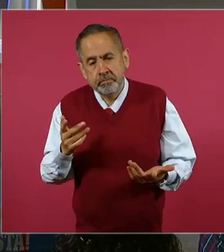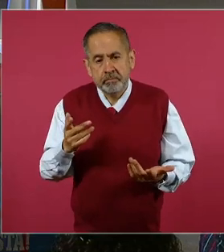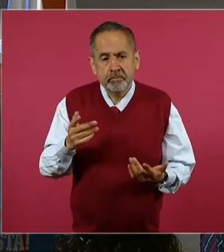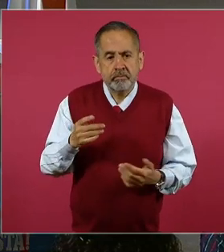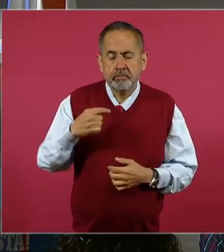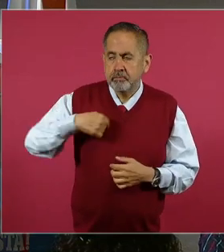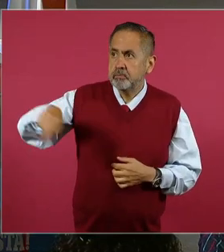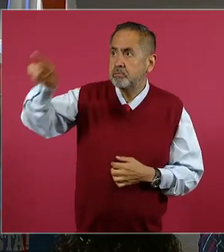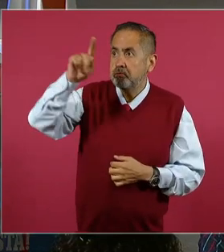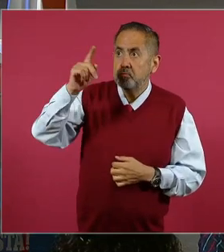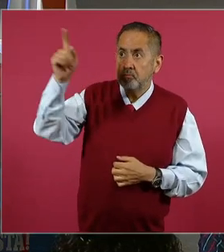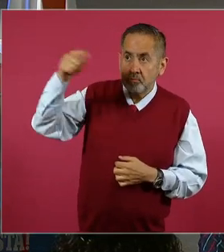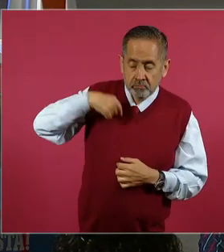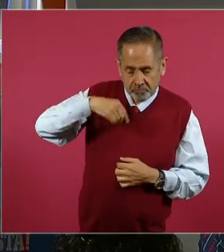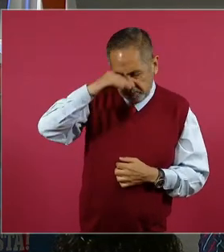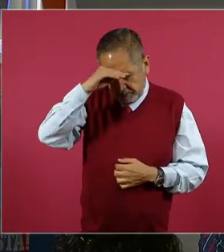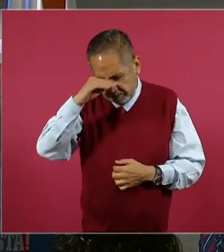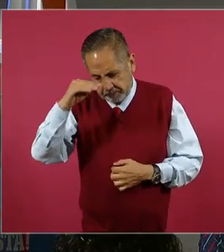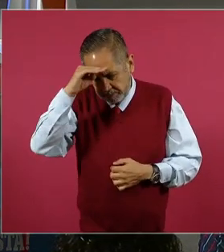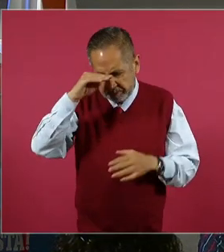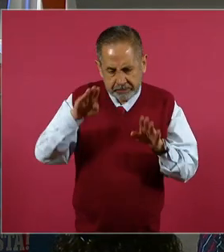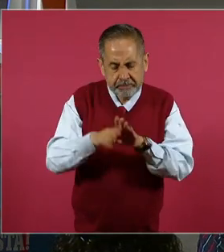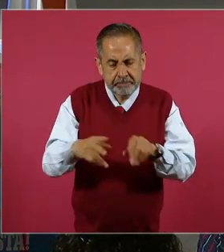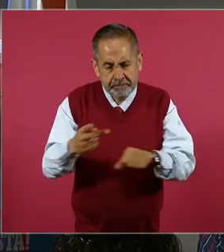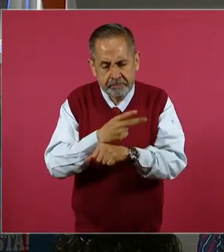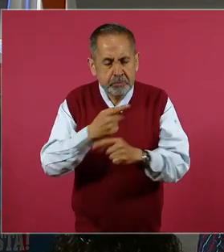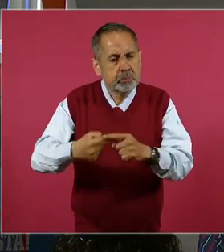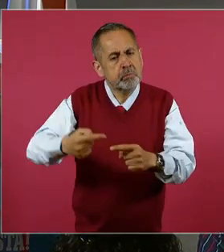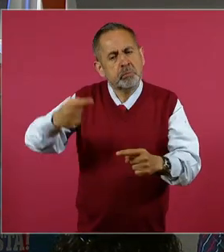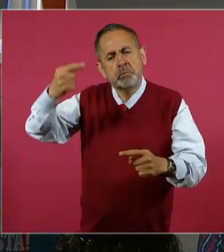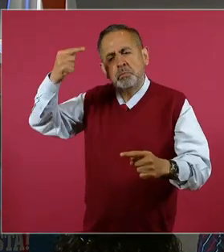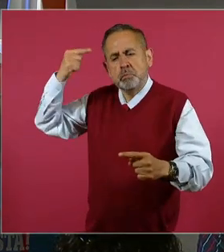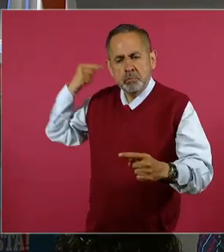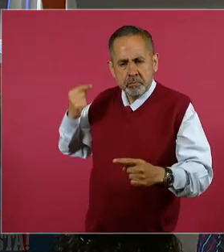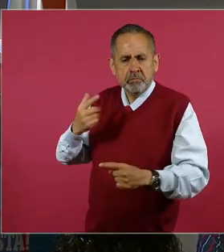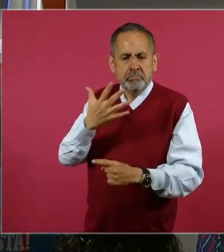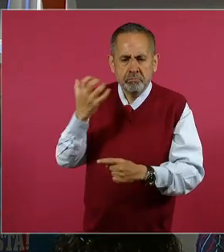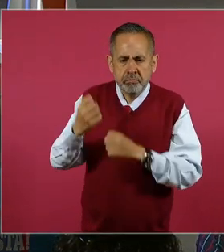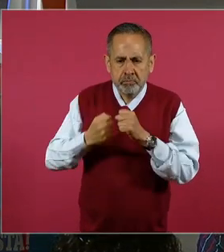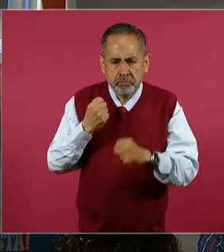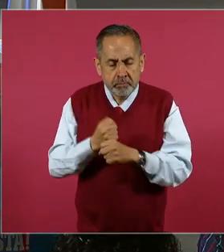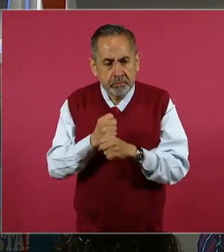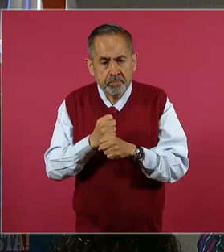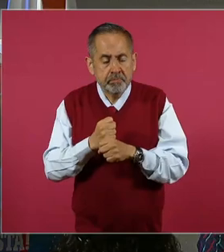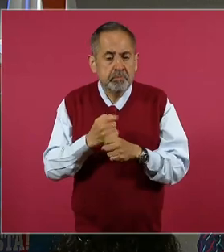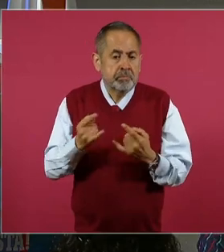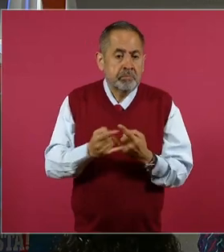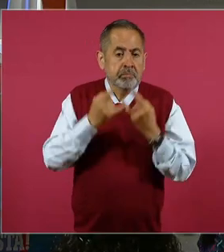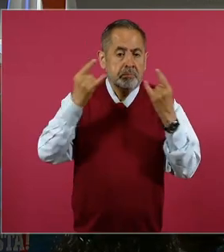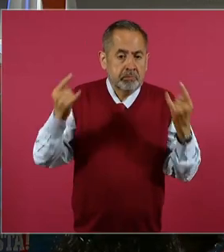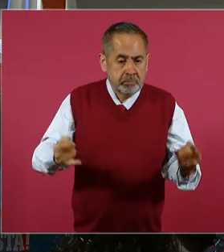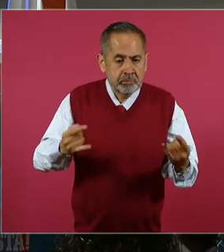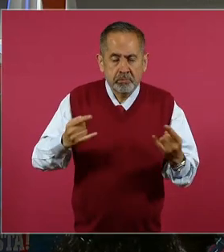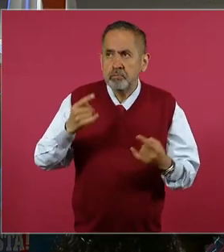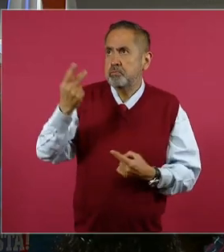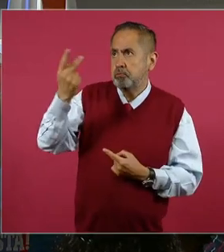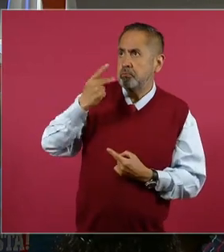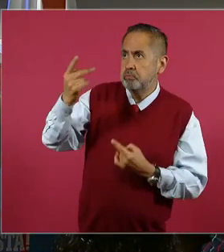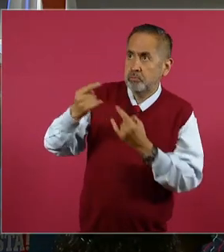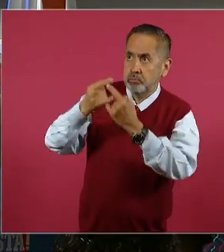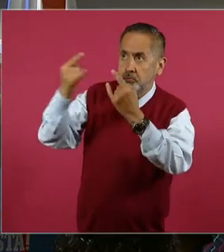la reflexión ante hechos que marcaron de manera decisiva la historia de nuestras